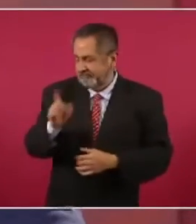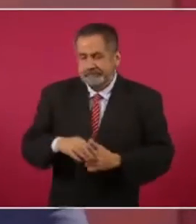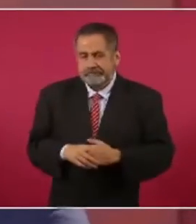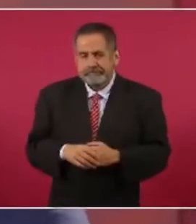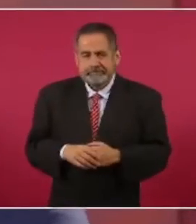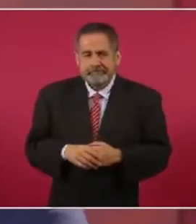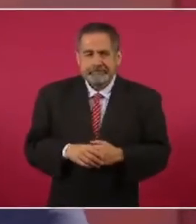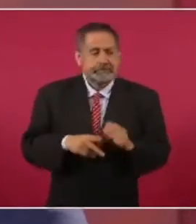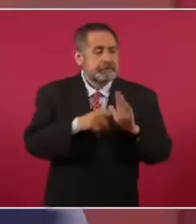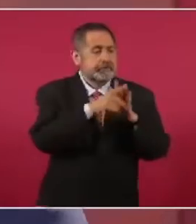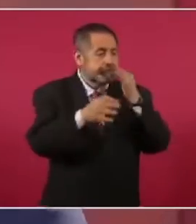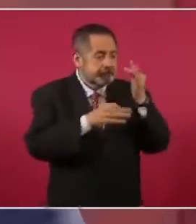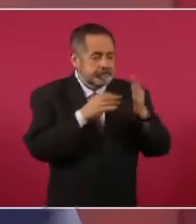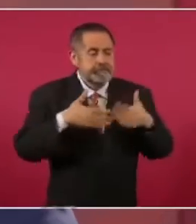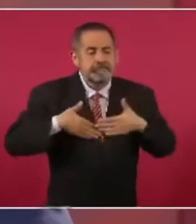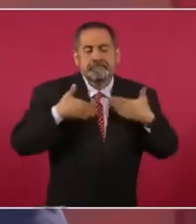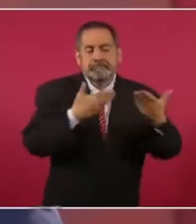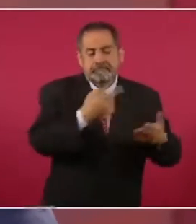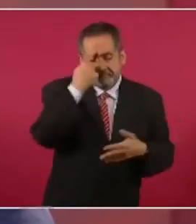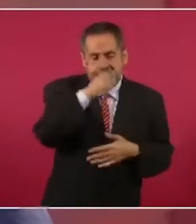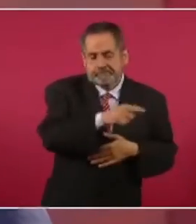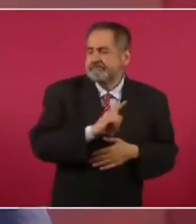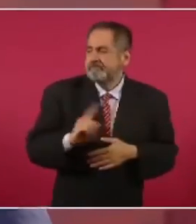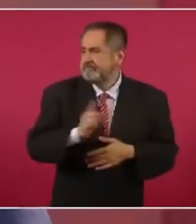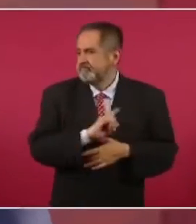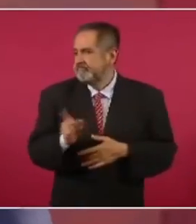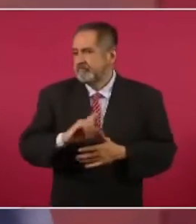ni en la prensa,